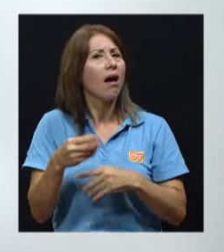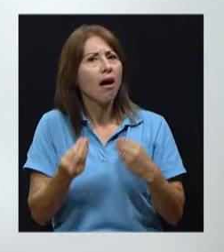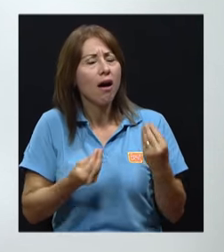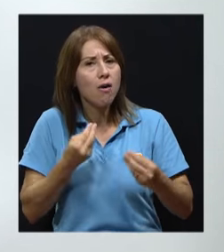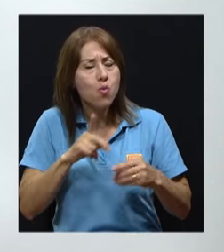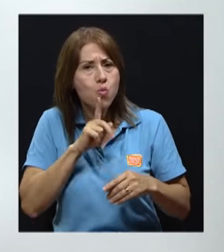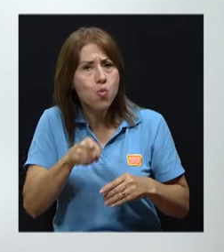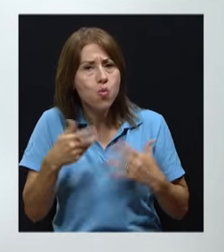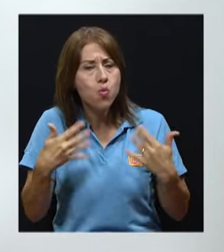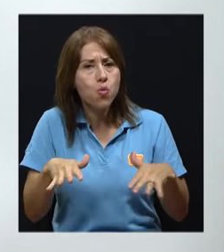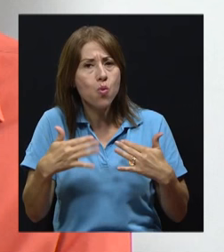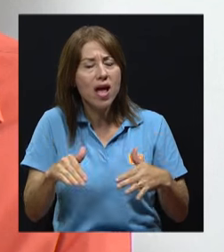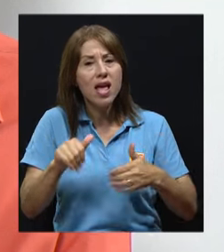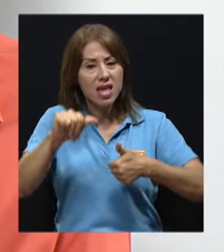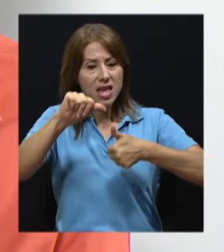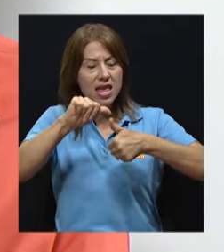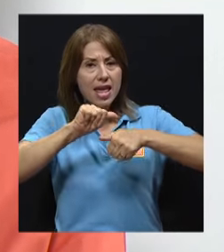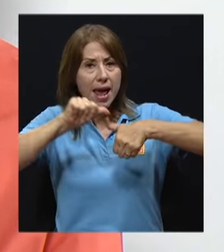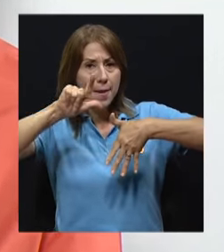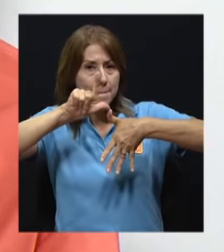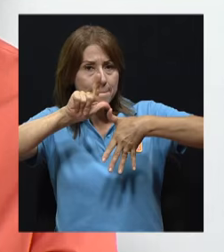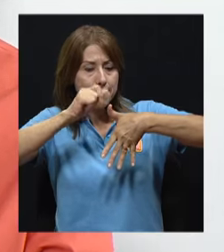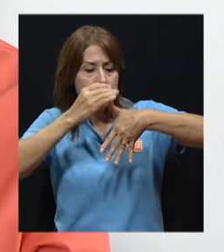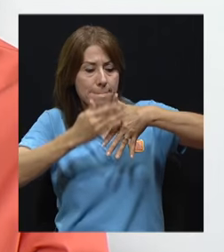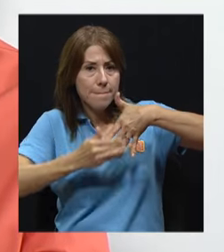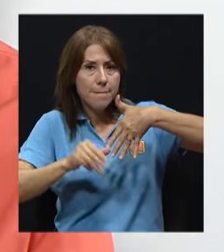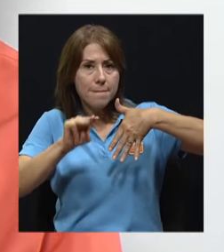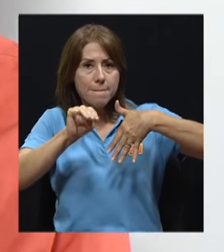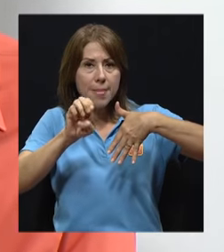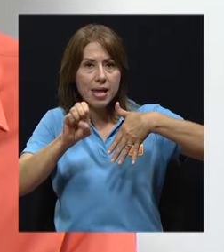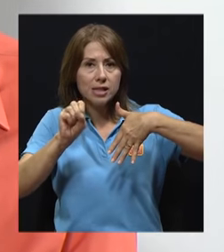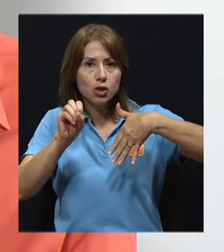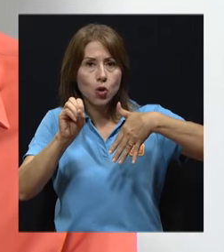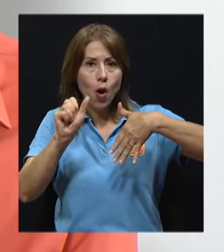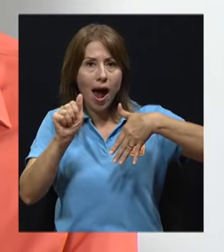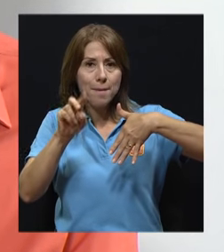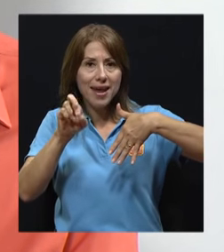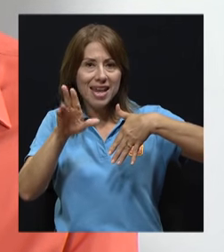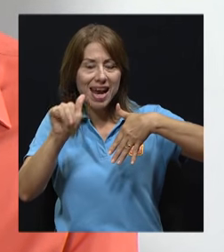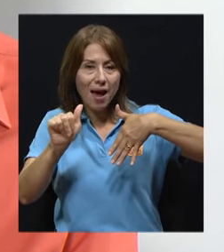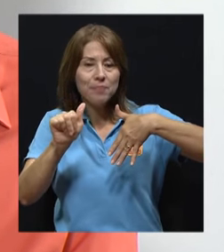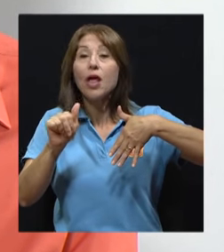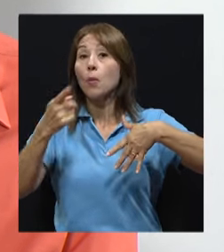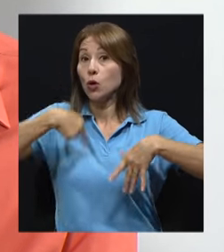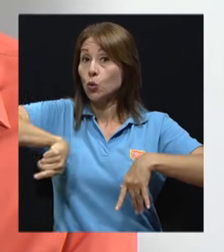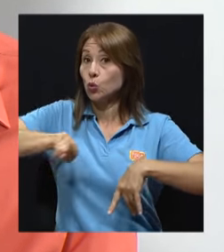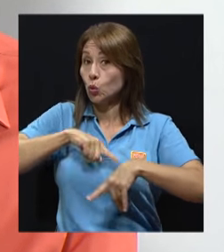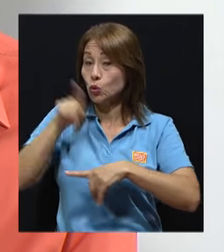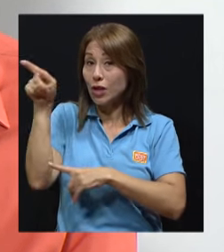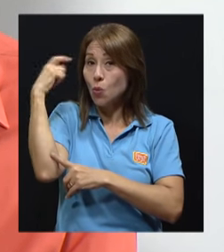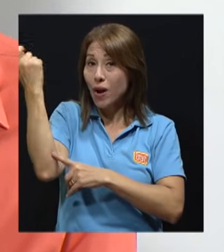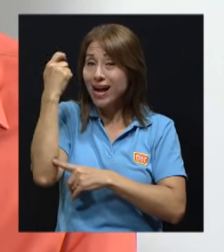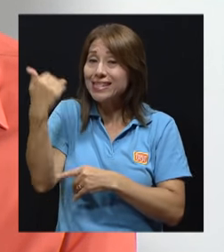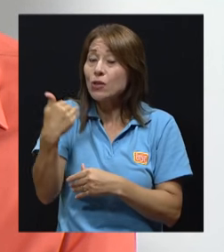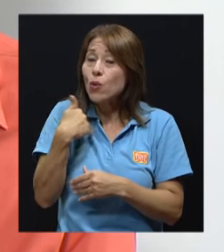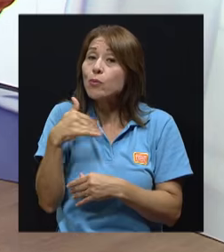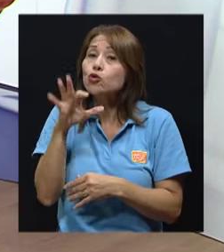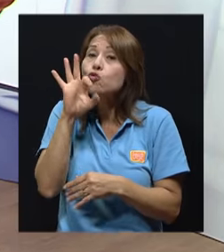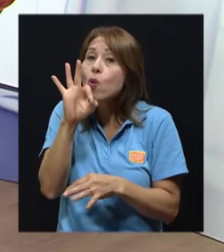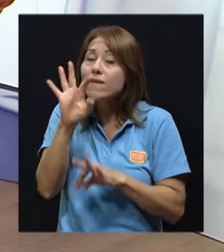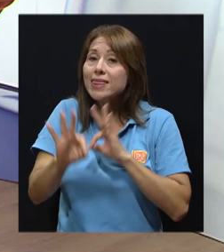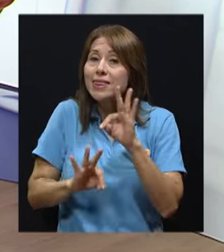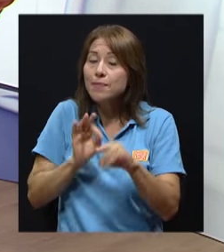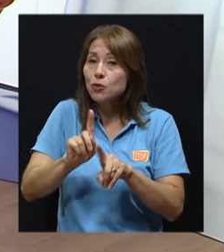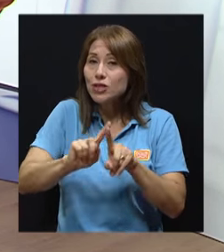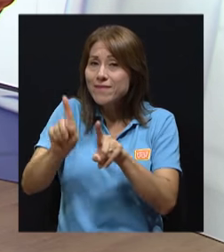variedades de Marin no puede ser posible y en Mesoamérica a eso iba en Mesoamérica nosotros